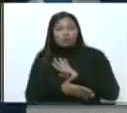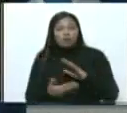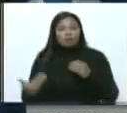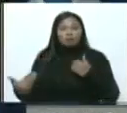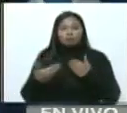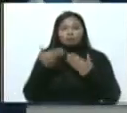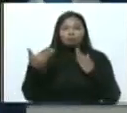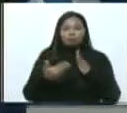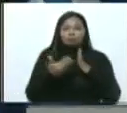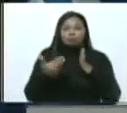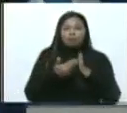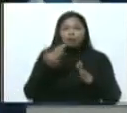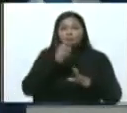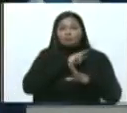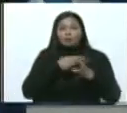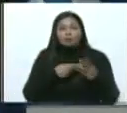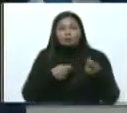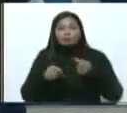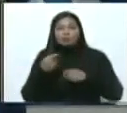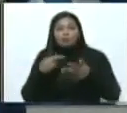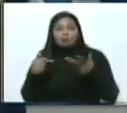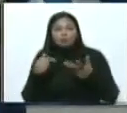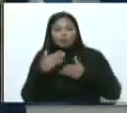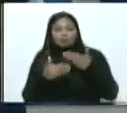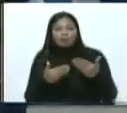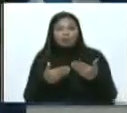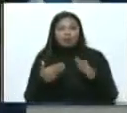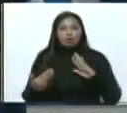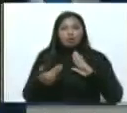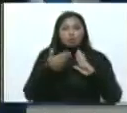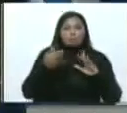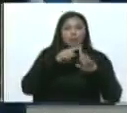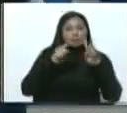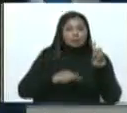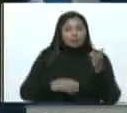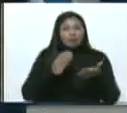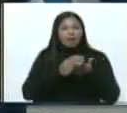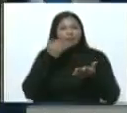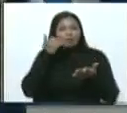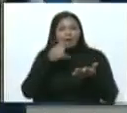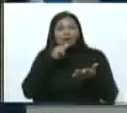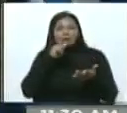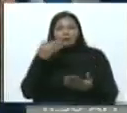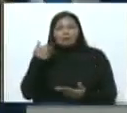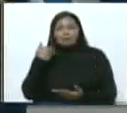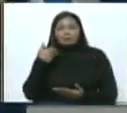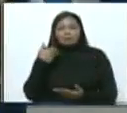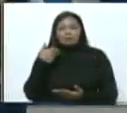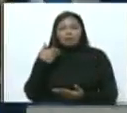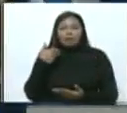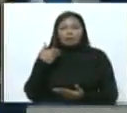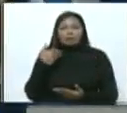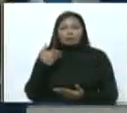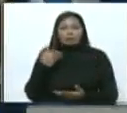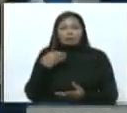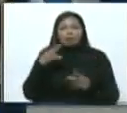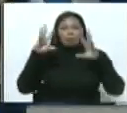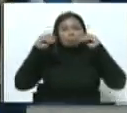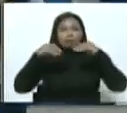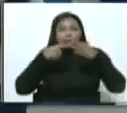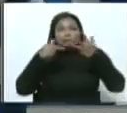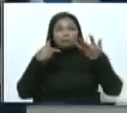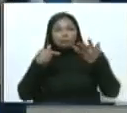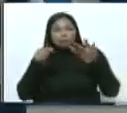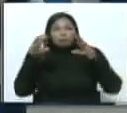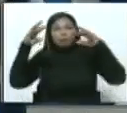al el tráfico de material estratégico contra Corpolé, contra Canteve, ¿a quién afecta eso? Deja sin luz. Tú